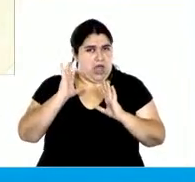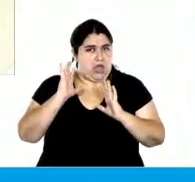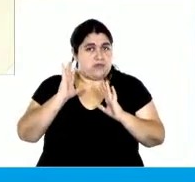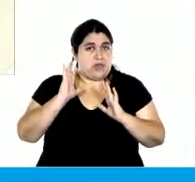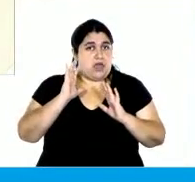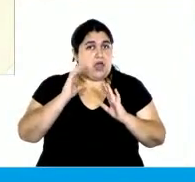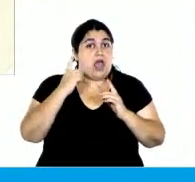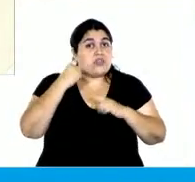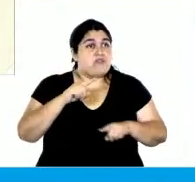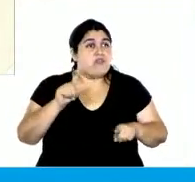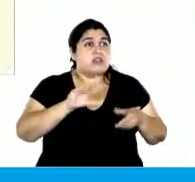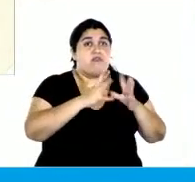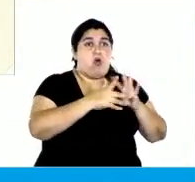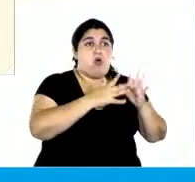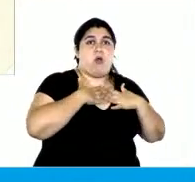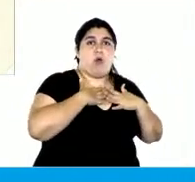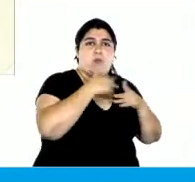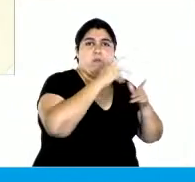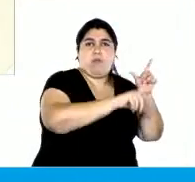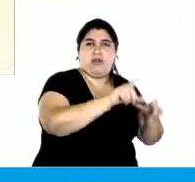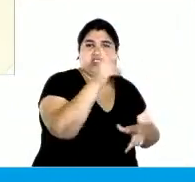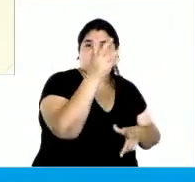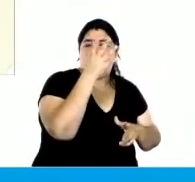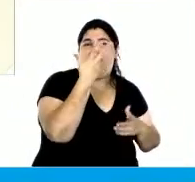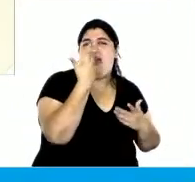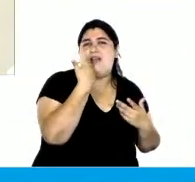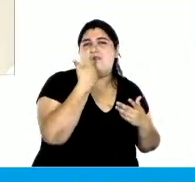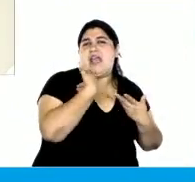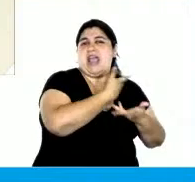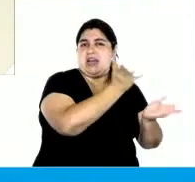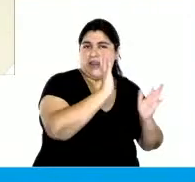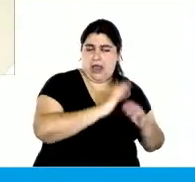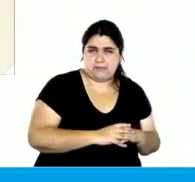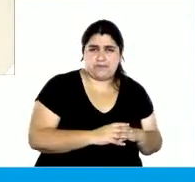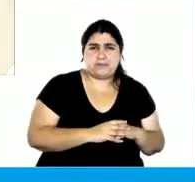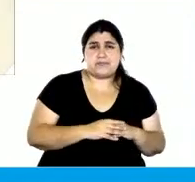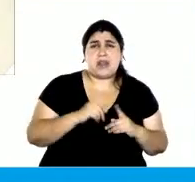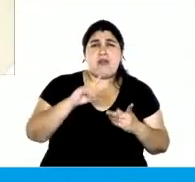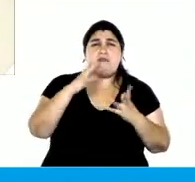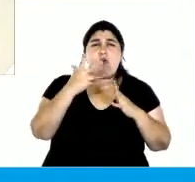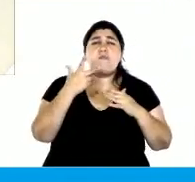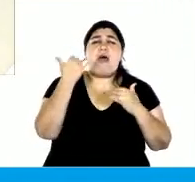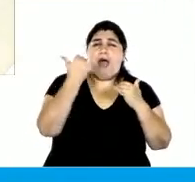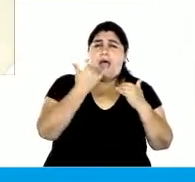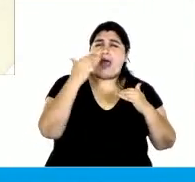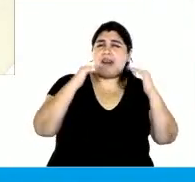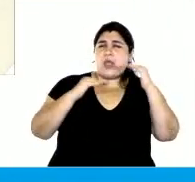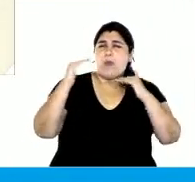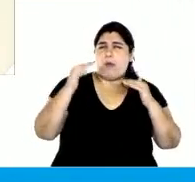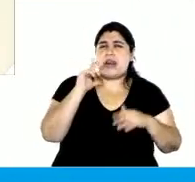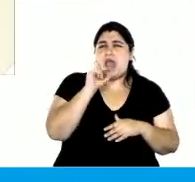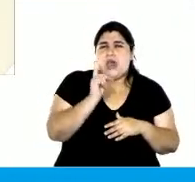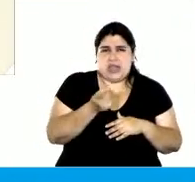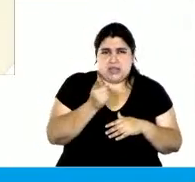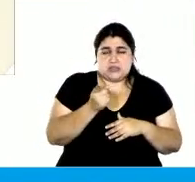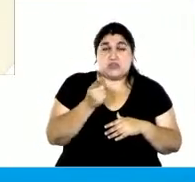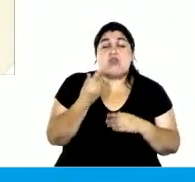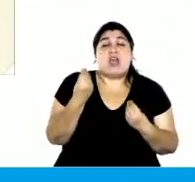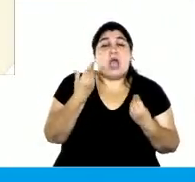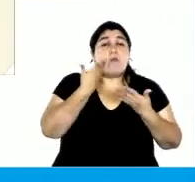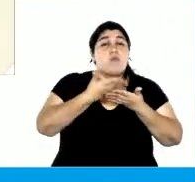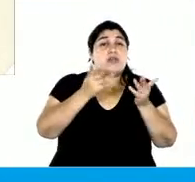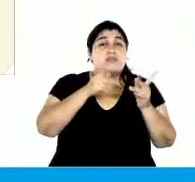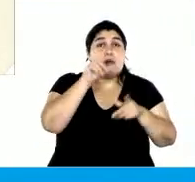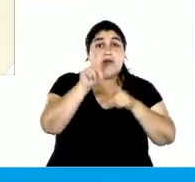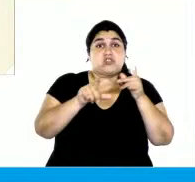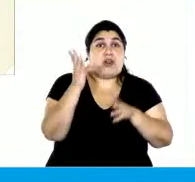general. Y otro dato que permite singularizar aún más los niveles de riesgo es el que muestra que las personas con